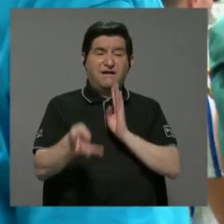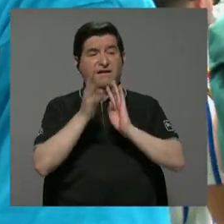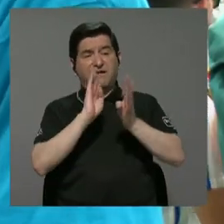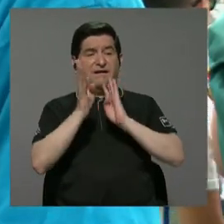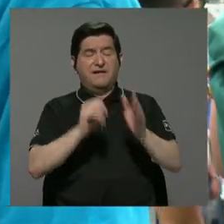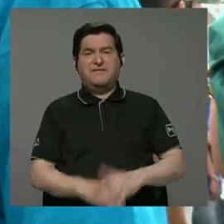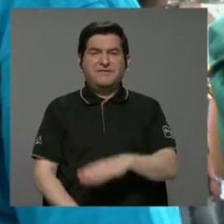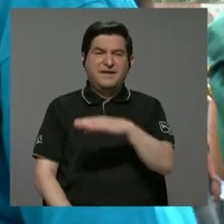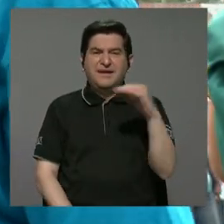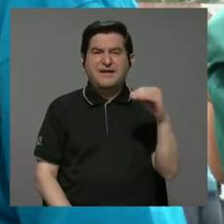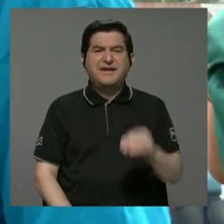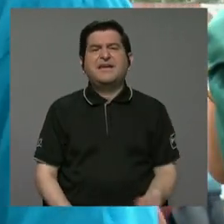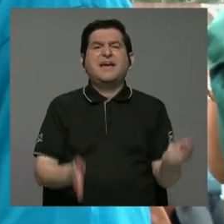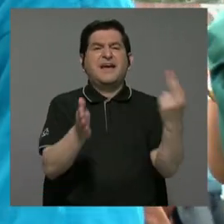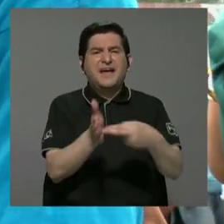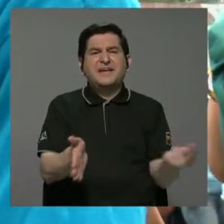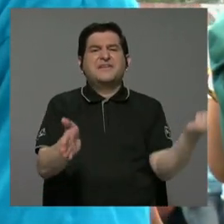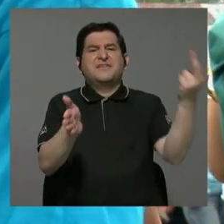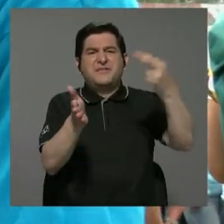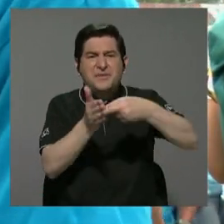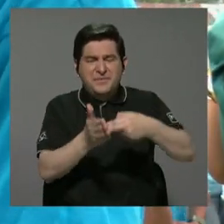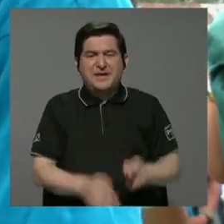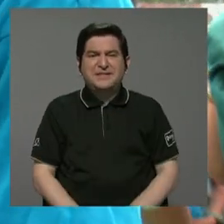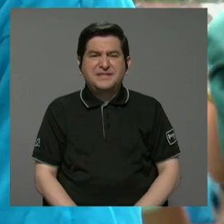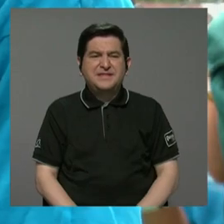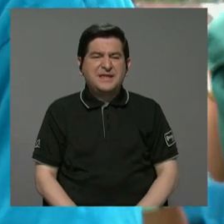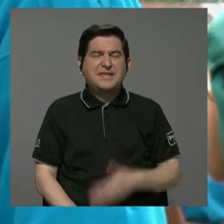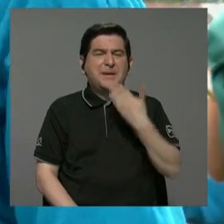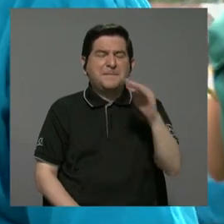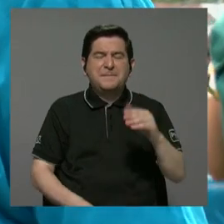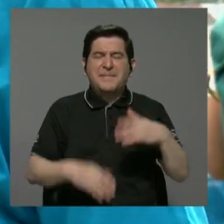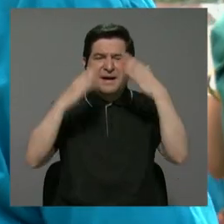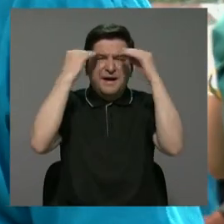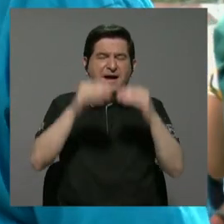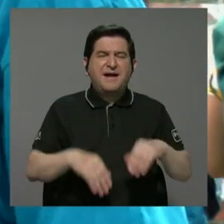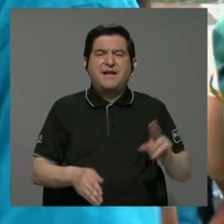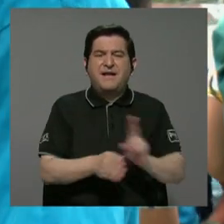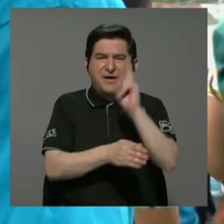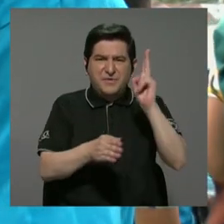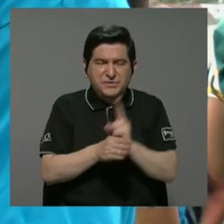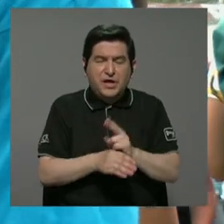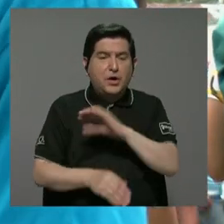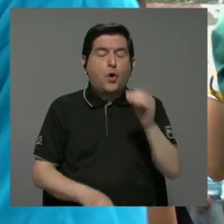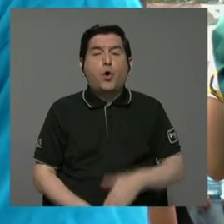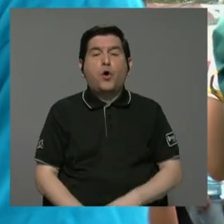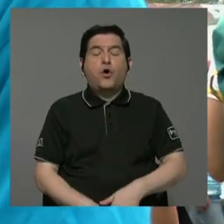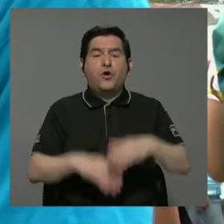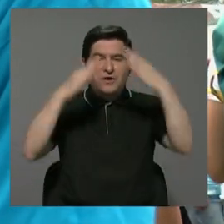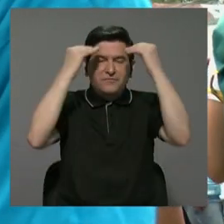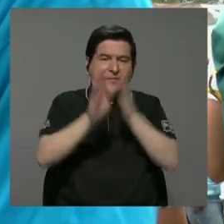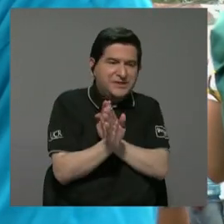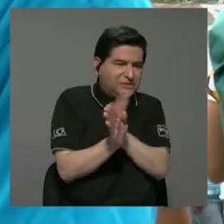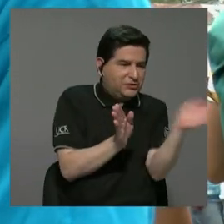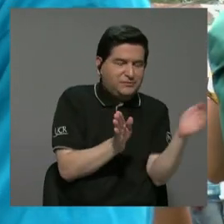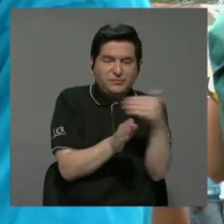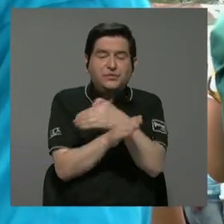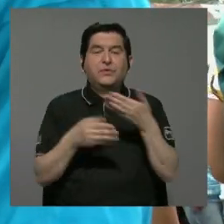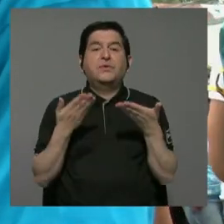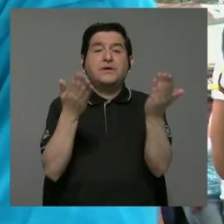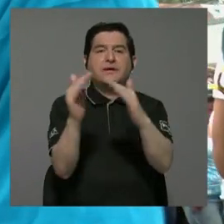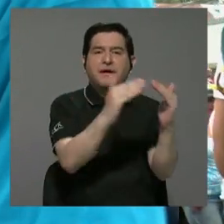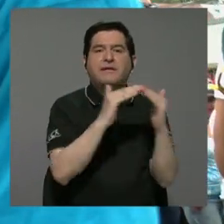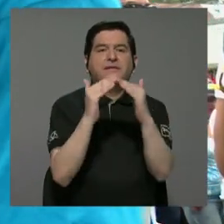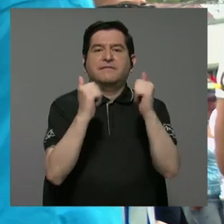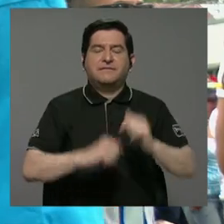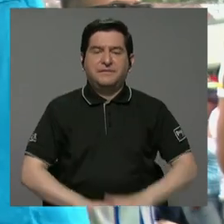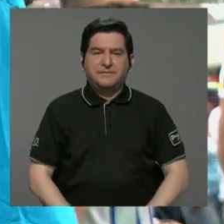juega repetidamente, digamos, con esa mala información o esa desinformación que le brinda al pueblo. Con respecto,